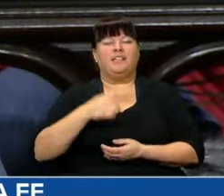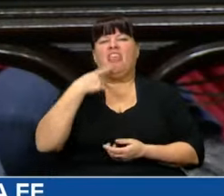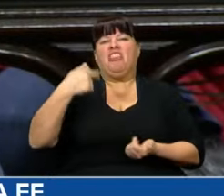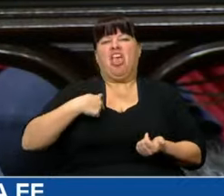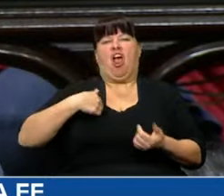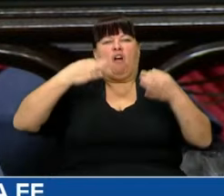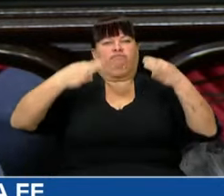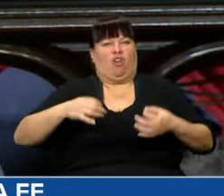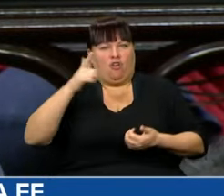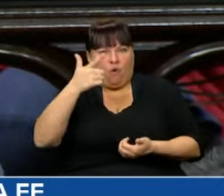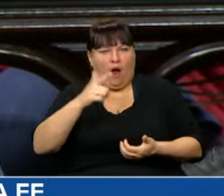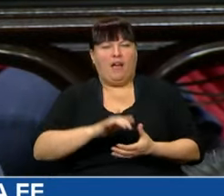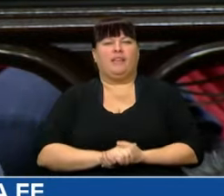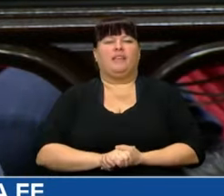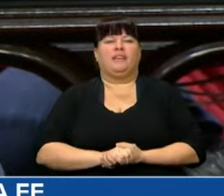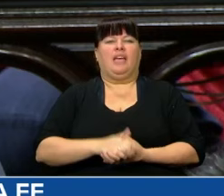inmorales,